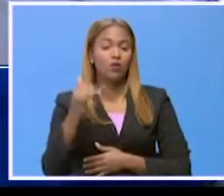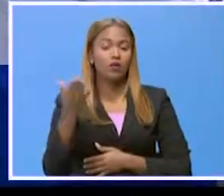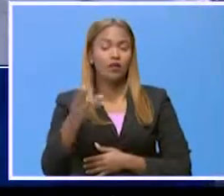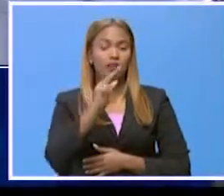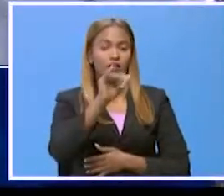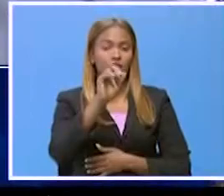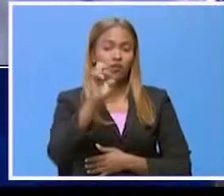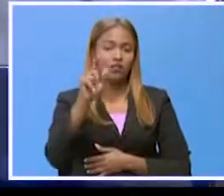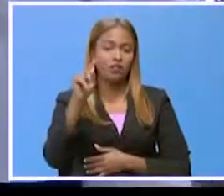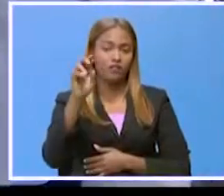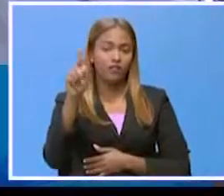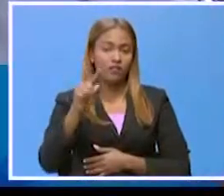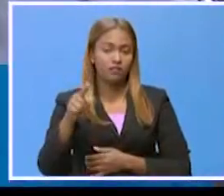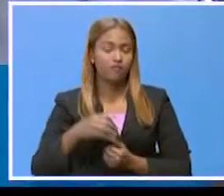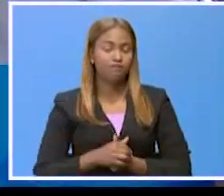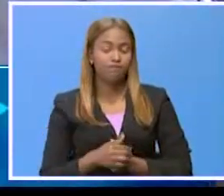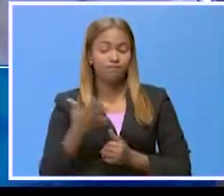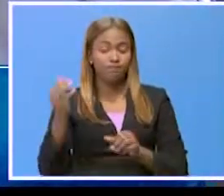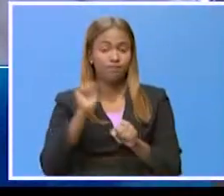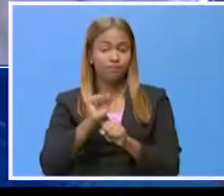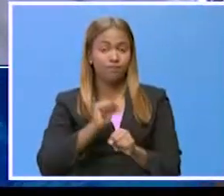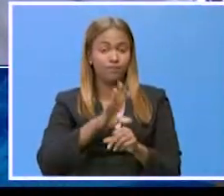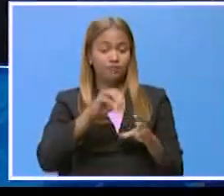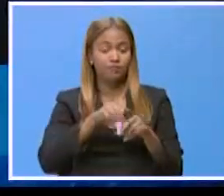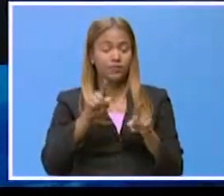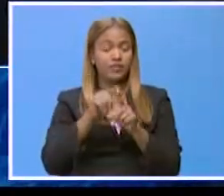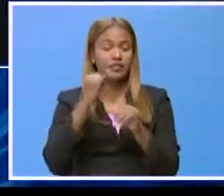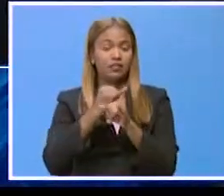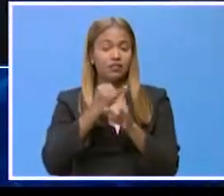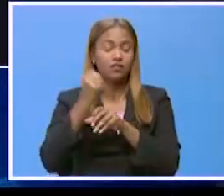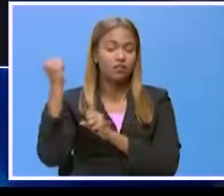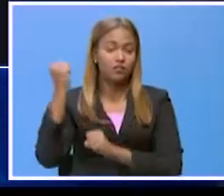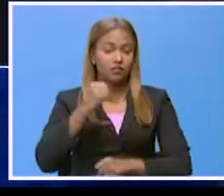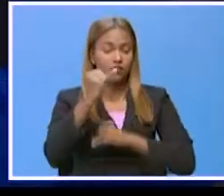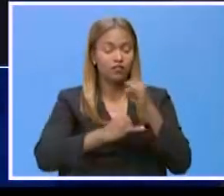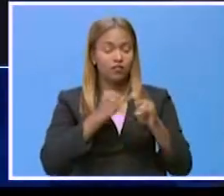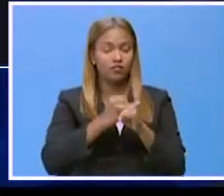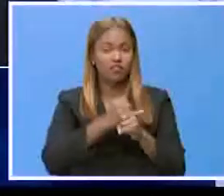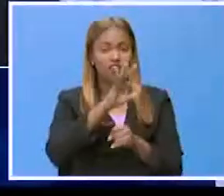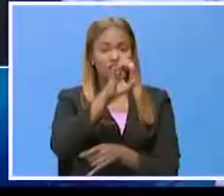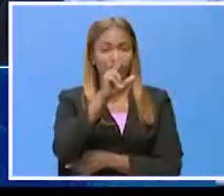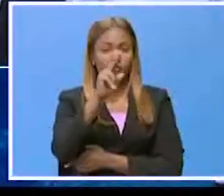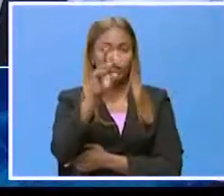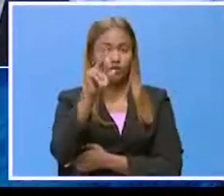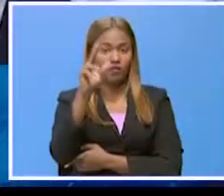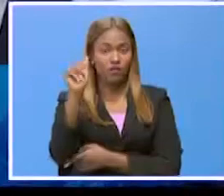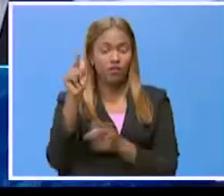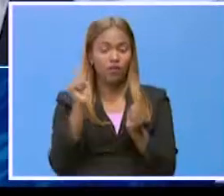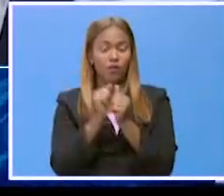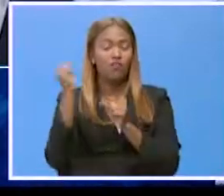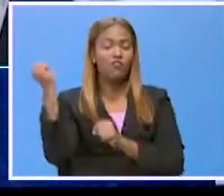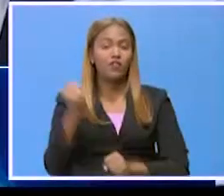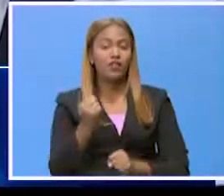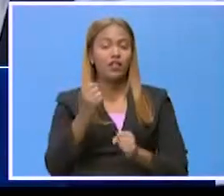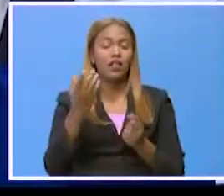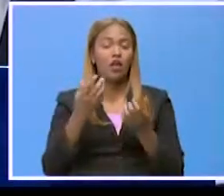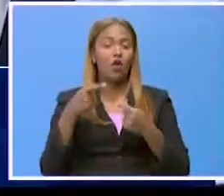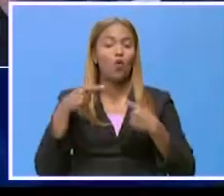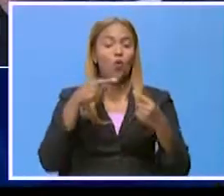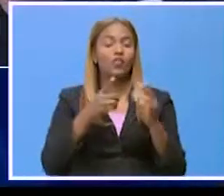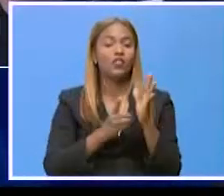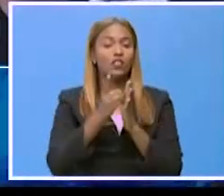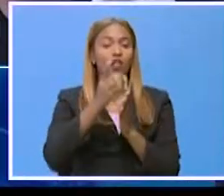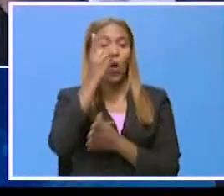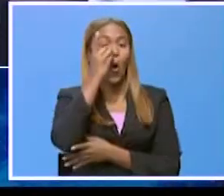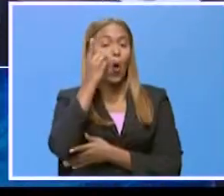estévez en la iniciativa en la que participan además instituciones como la fundación internacional flor ventura y la fundación lucha el desarrollo juan pablo duarte